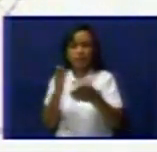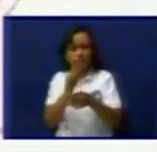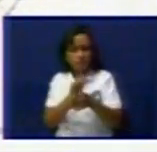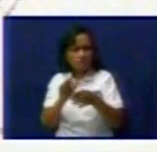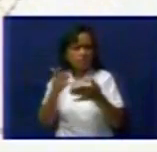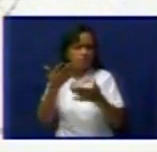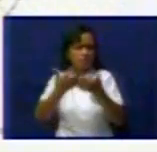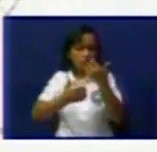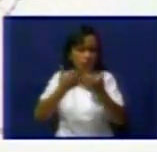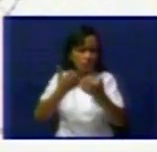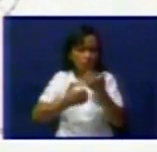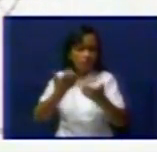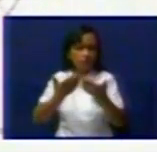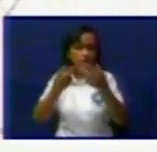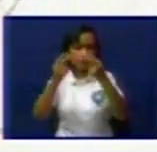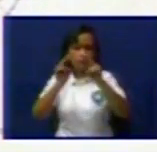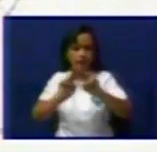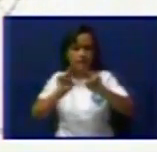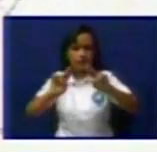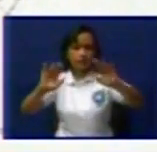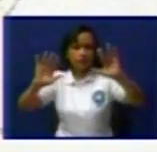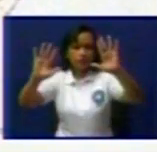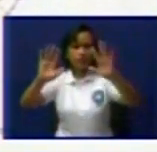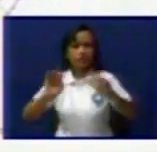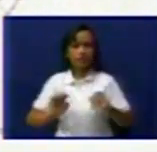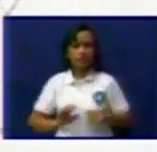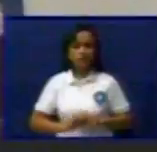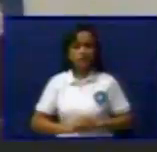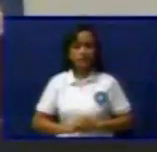menor impacto al medio ambiente.